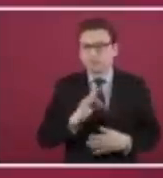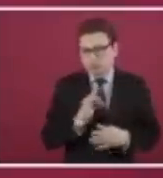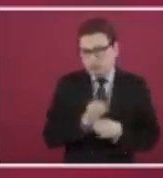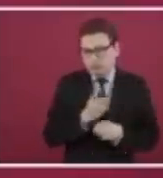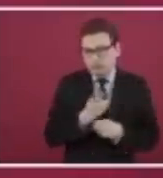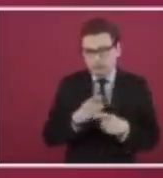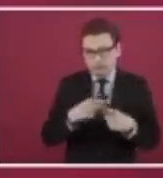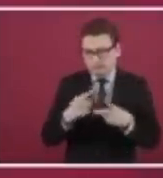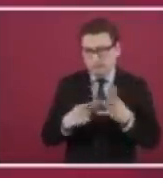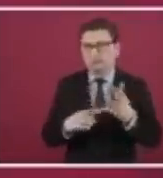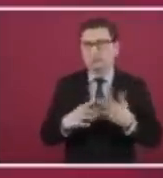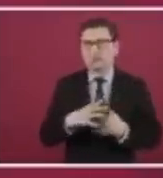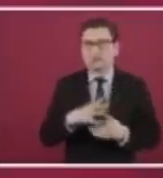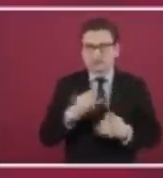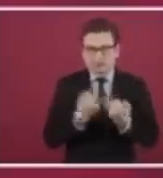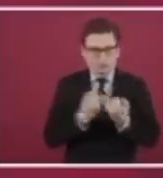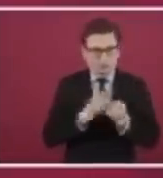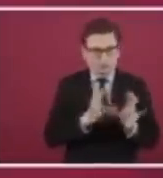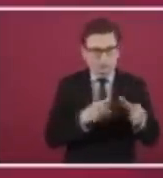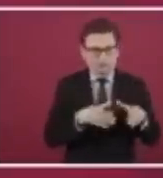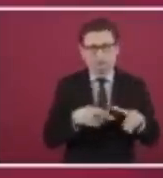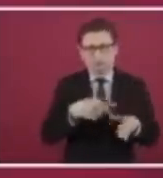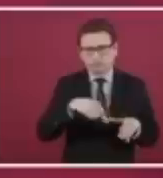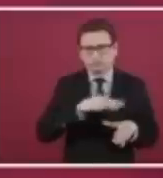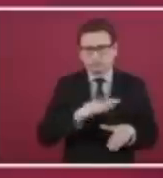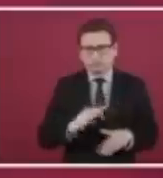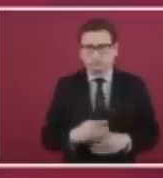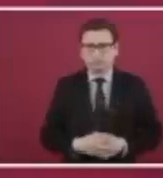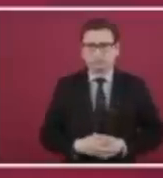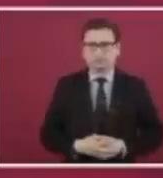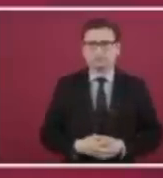misma comunidad